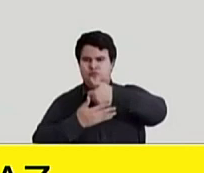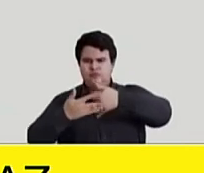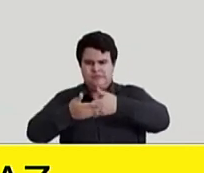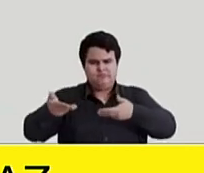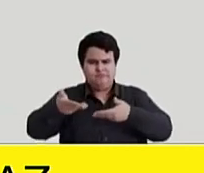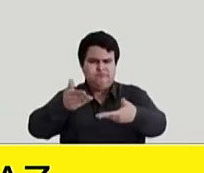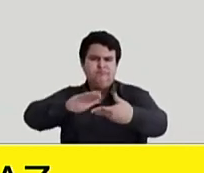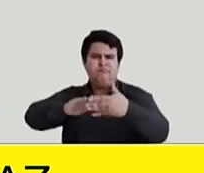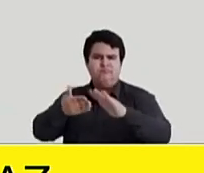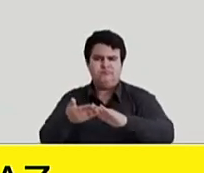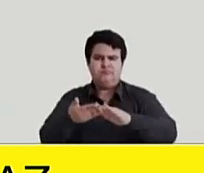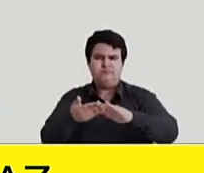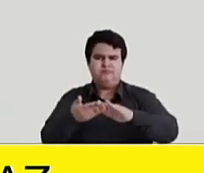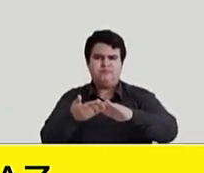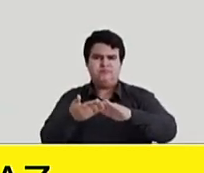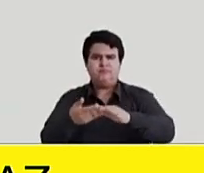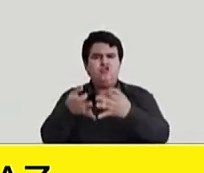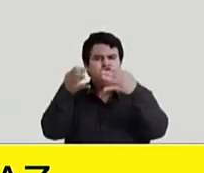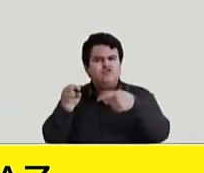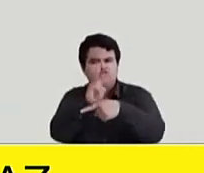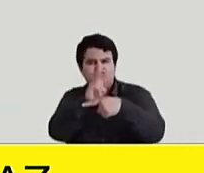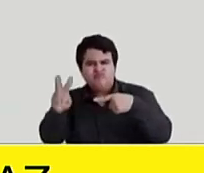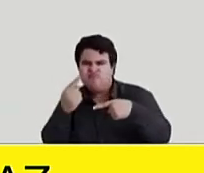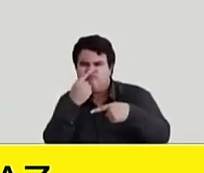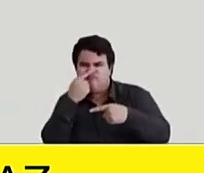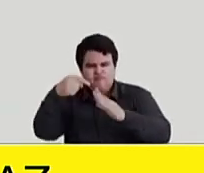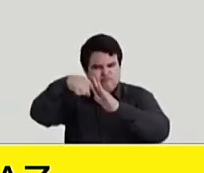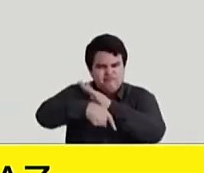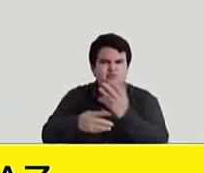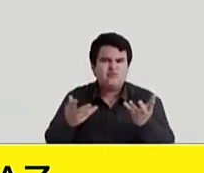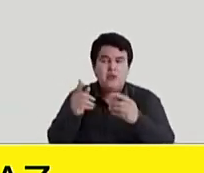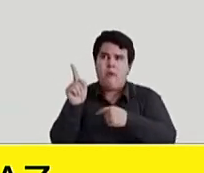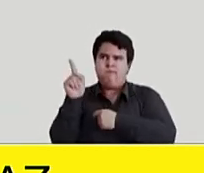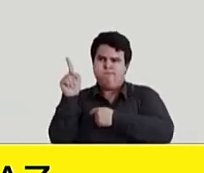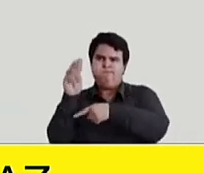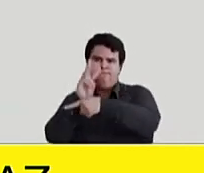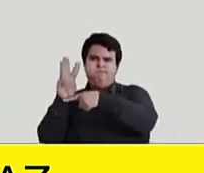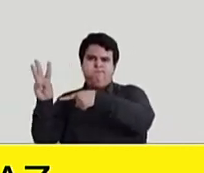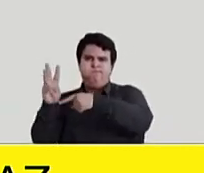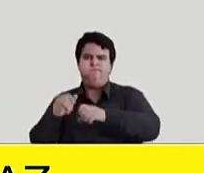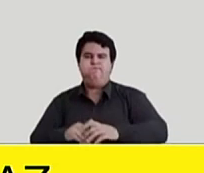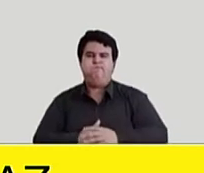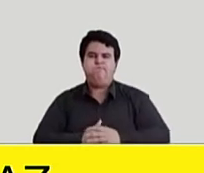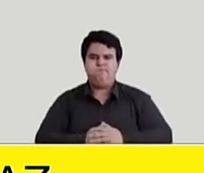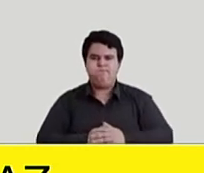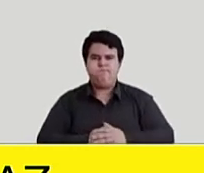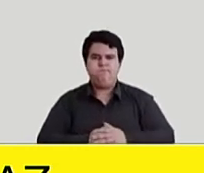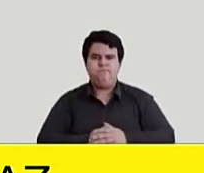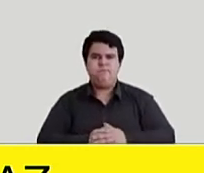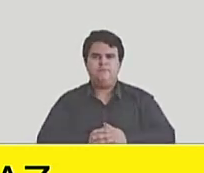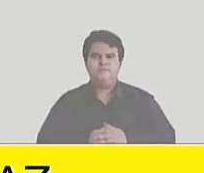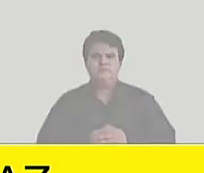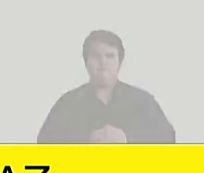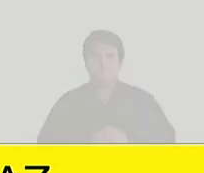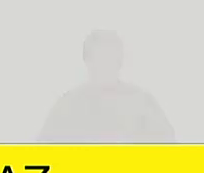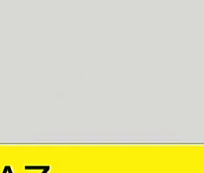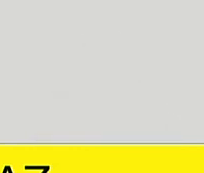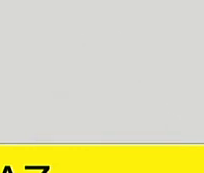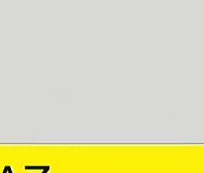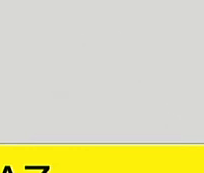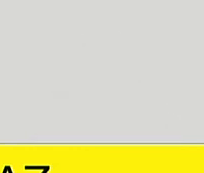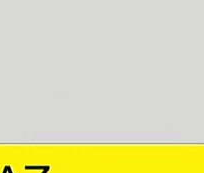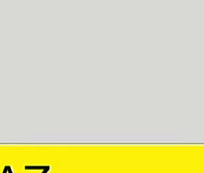restaurantes también famosos de Bogotá que han tenido, pues vinculan dentro de su personal